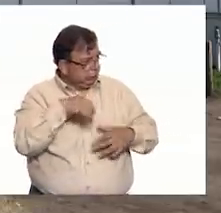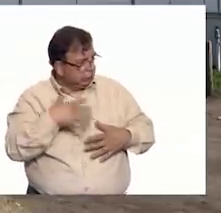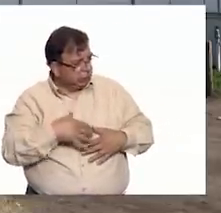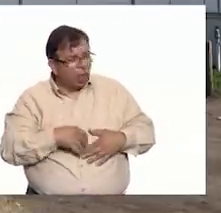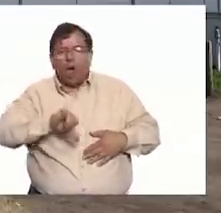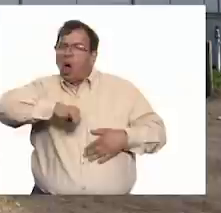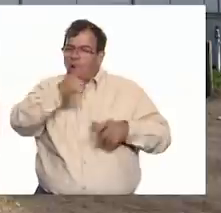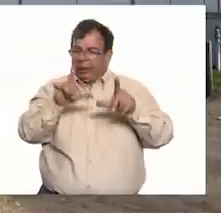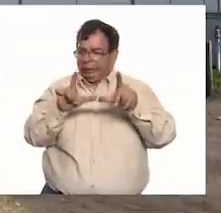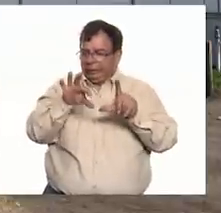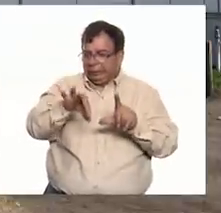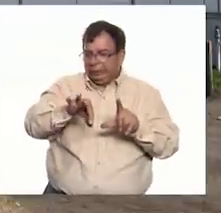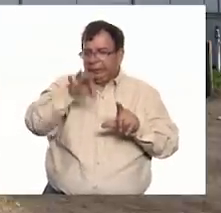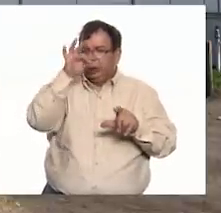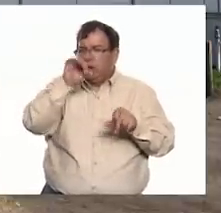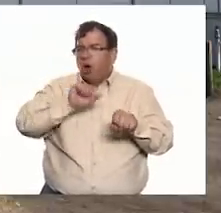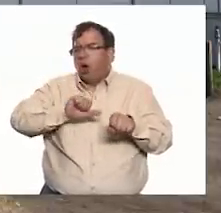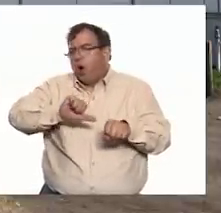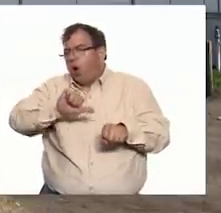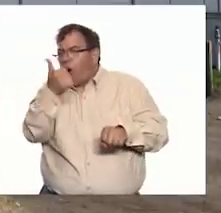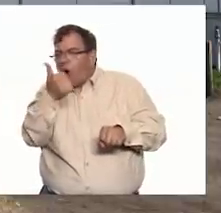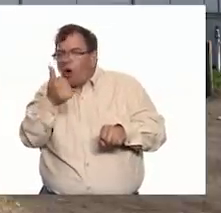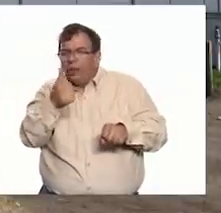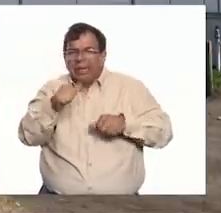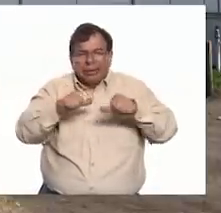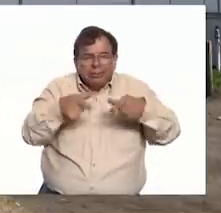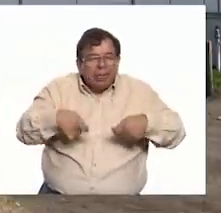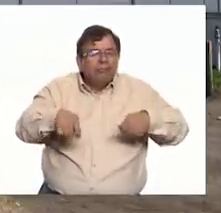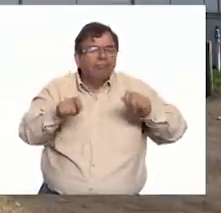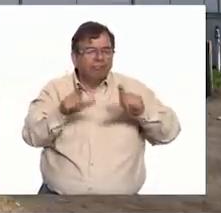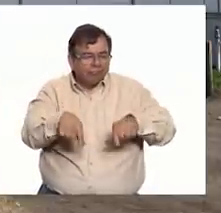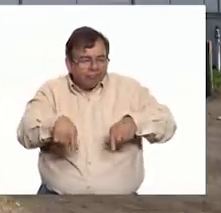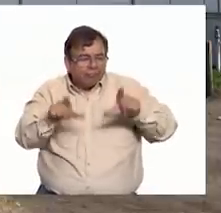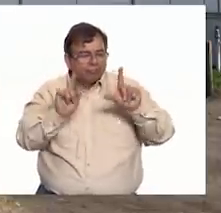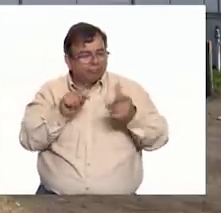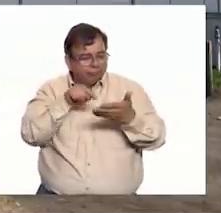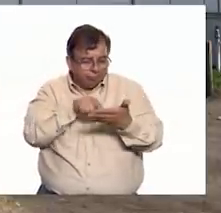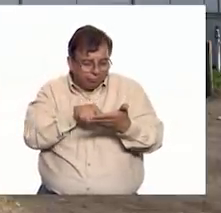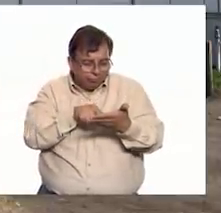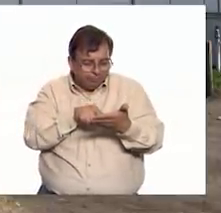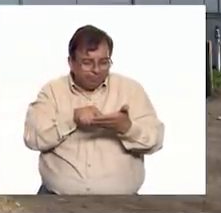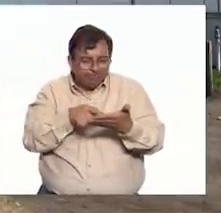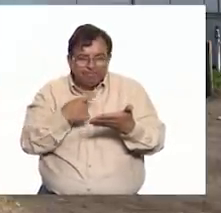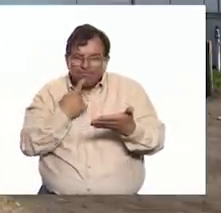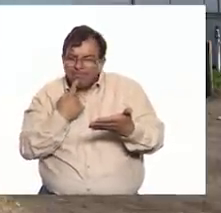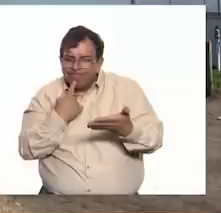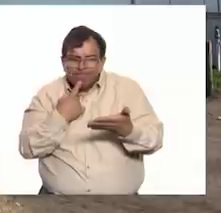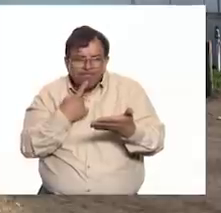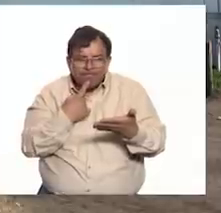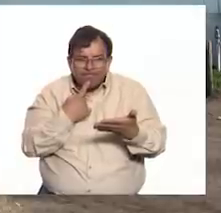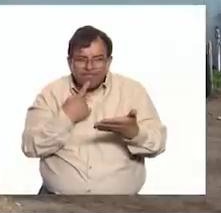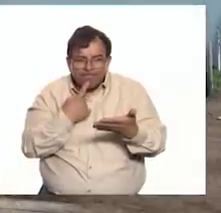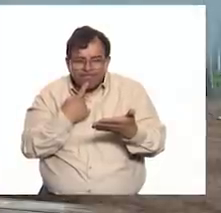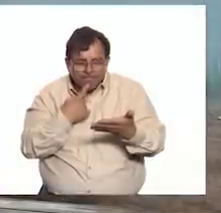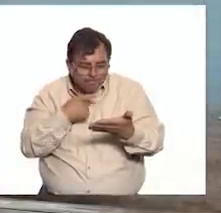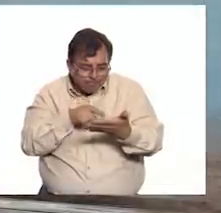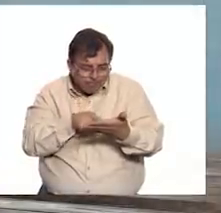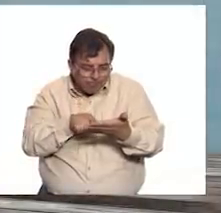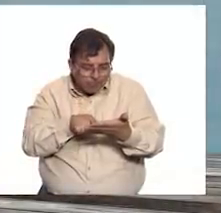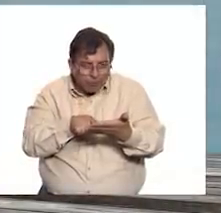otra tarjeta para conocer otra actividad económica. Y sería...